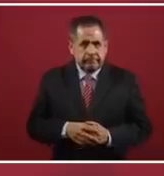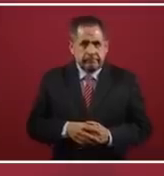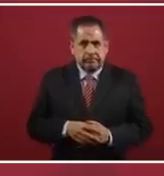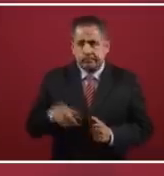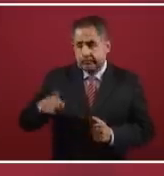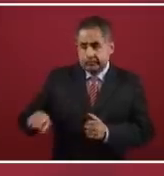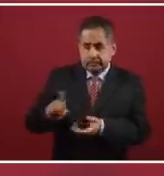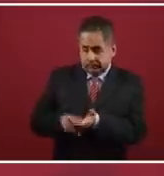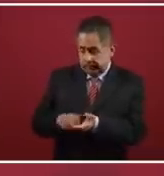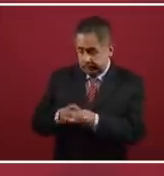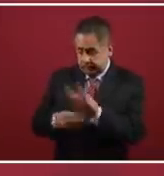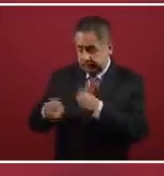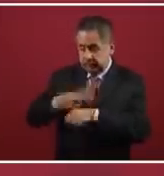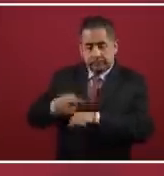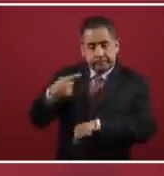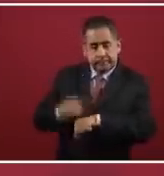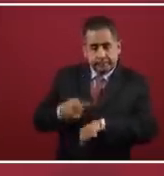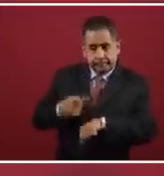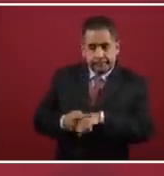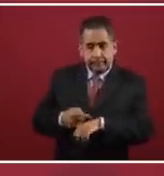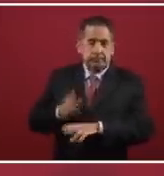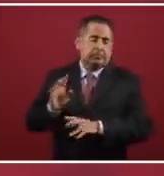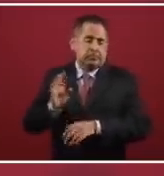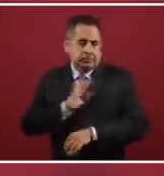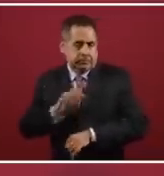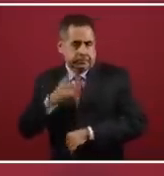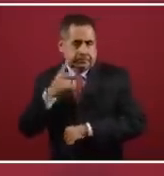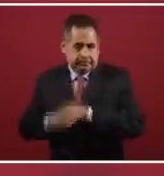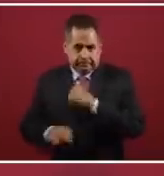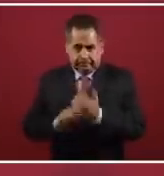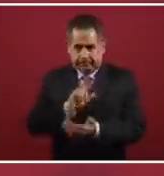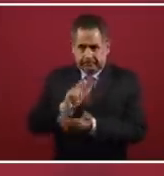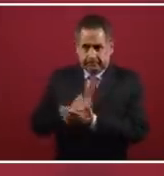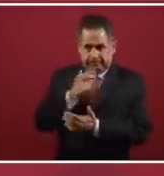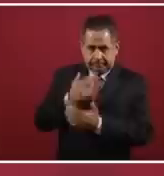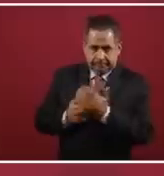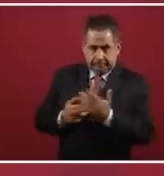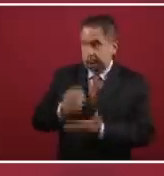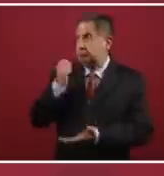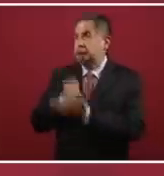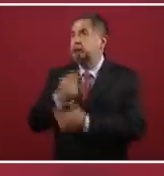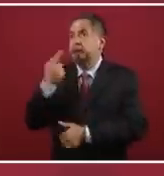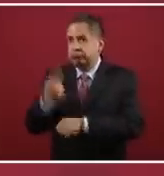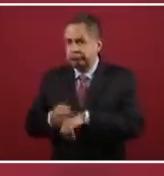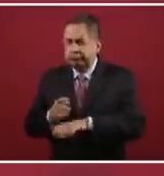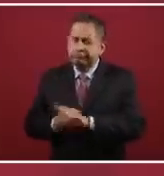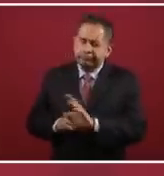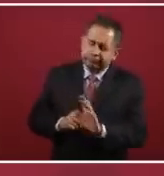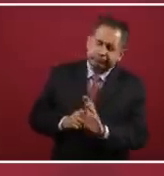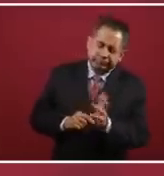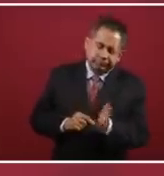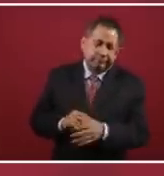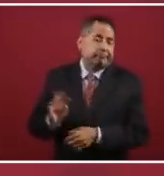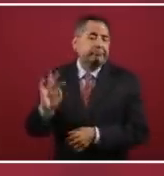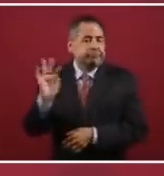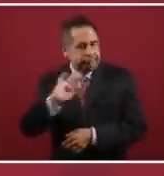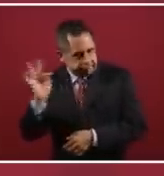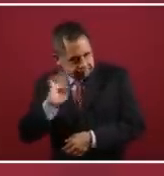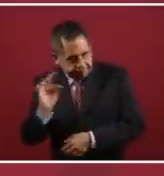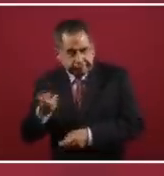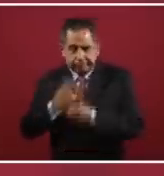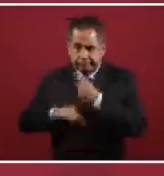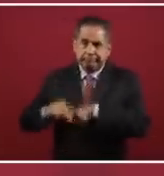son dañinos o pueden ser dañinos, para no ser tan radicales,